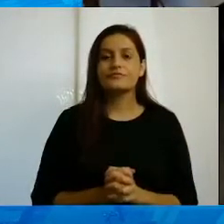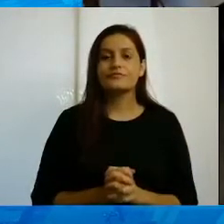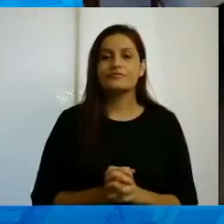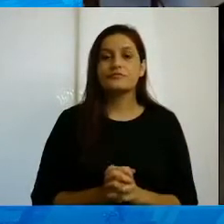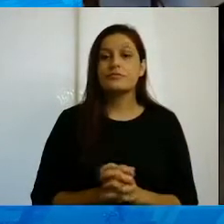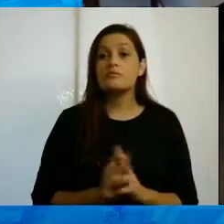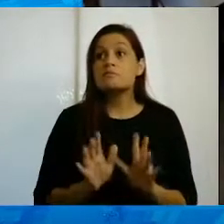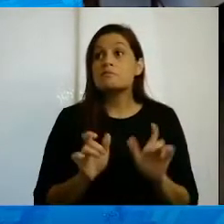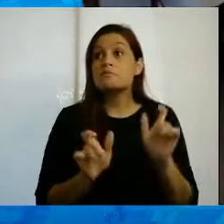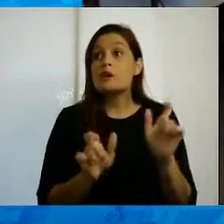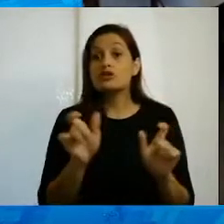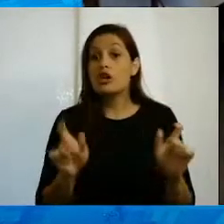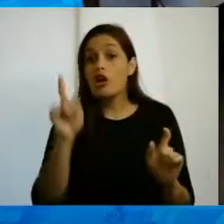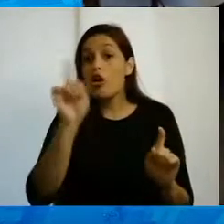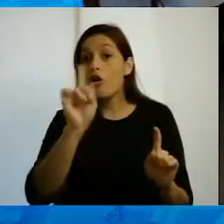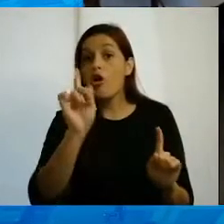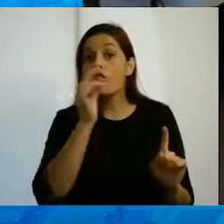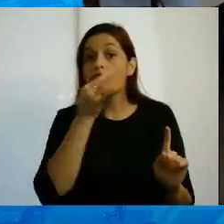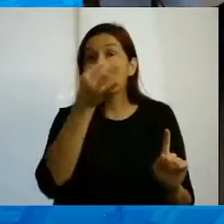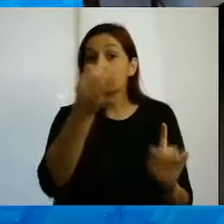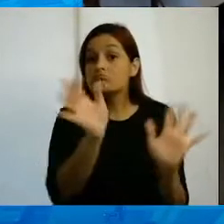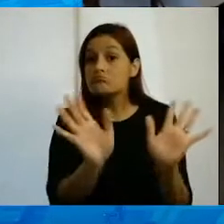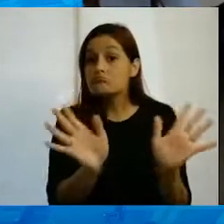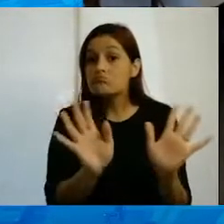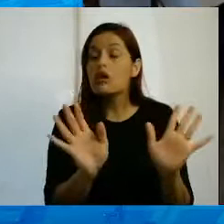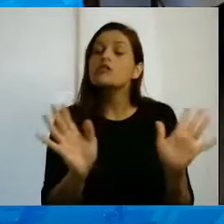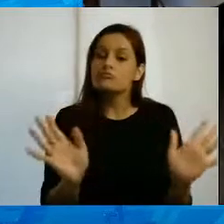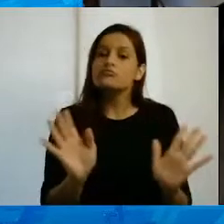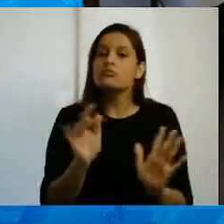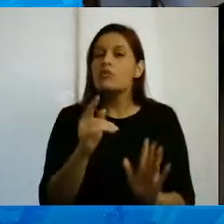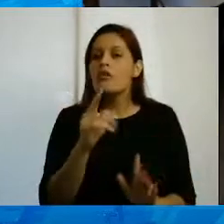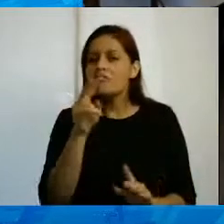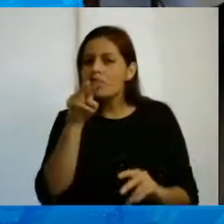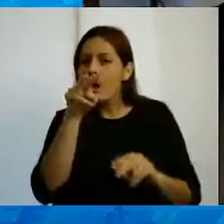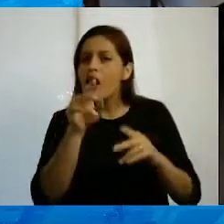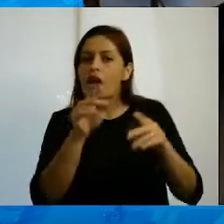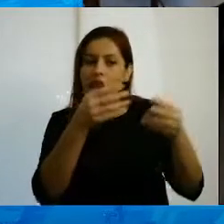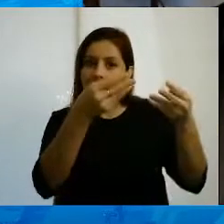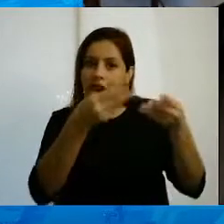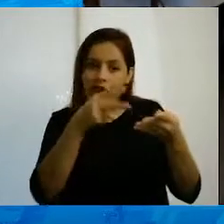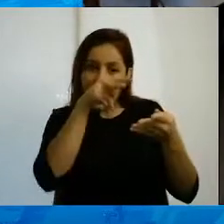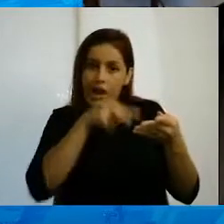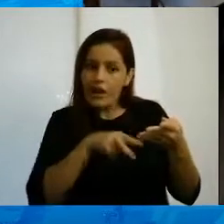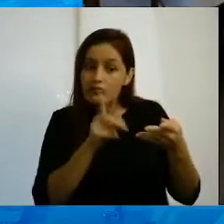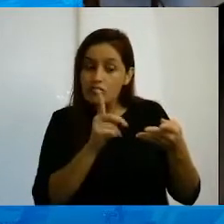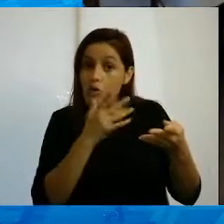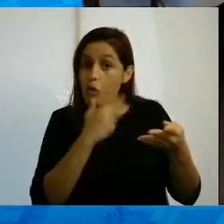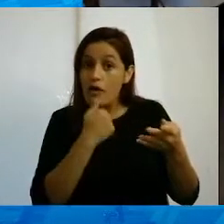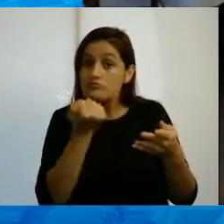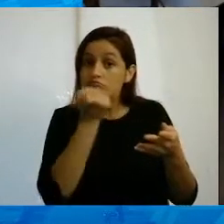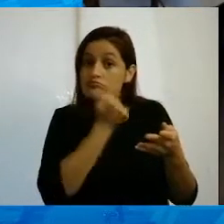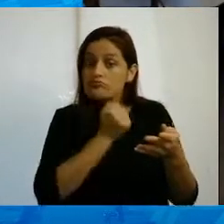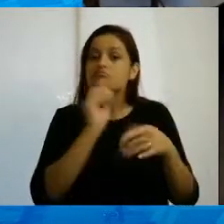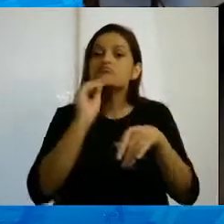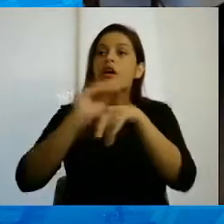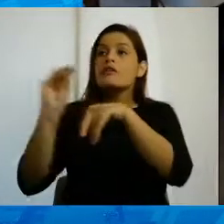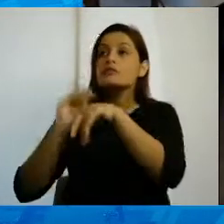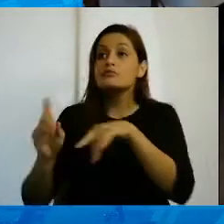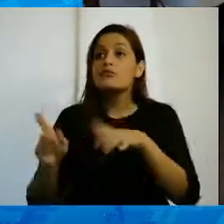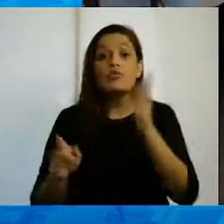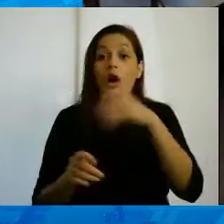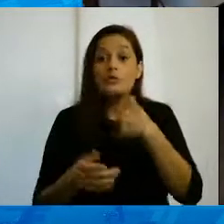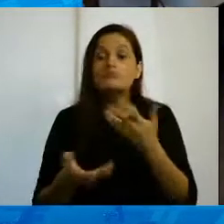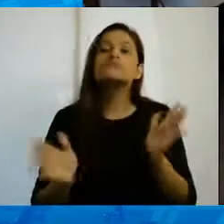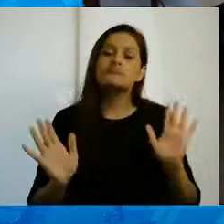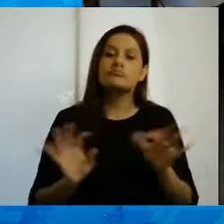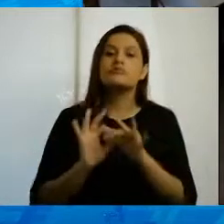ninguna observación, de todas maneras hay un plazo que ustedes, en caso de que encontraran algo por ahí. Estamos entonces en esa parte, ¿ya? ¿No hay ninguna observación?